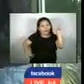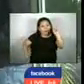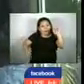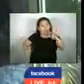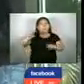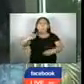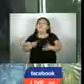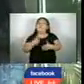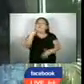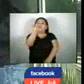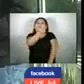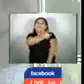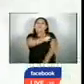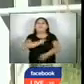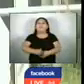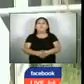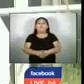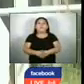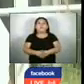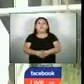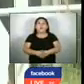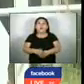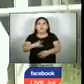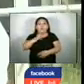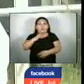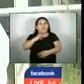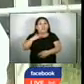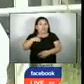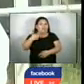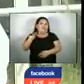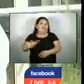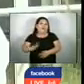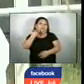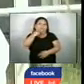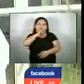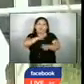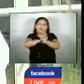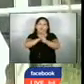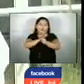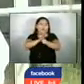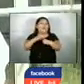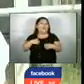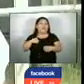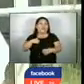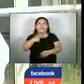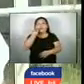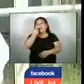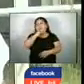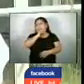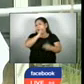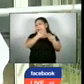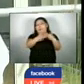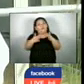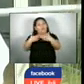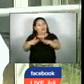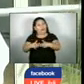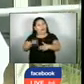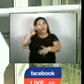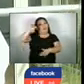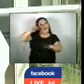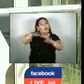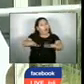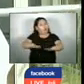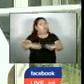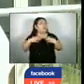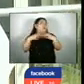en recibir la vacuna anti-COVID. Fui paciente de COVID, tengo múltiples enfermedades y gracias a Dios